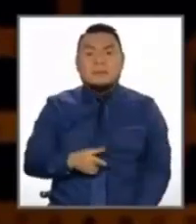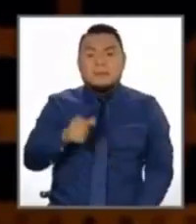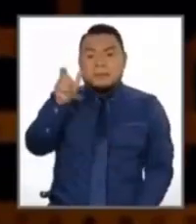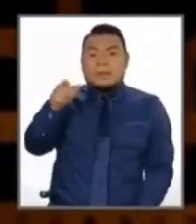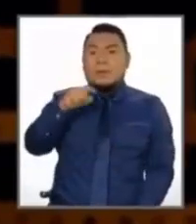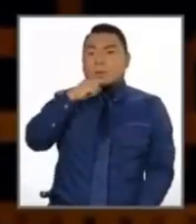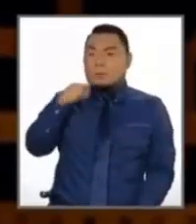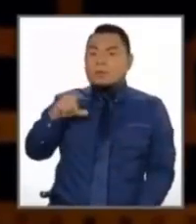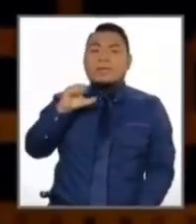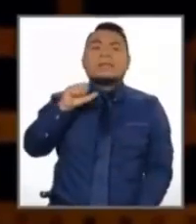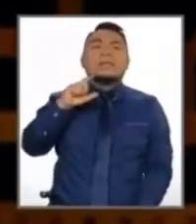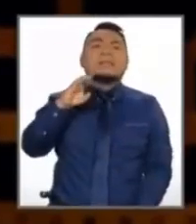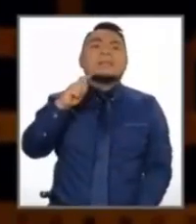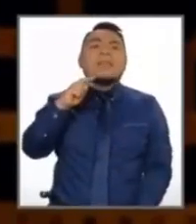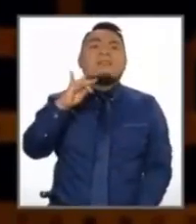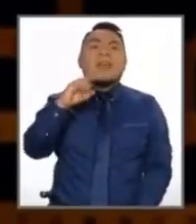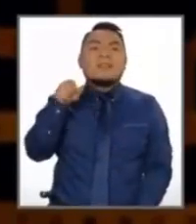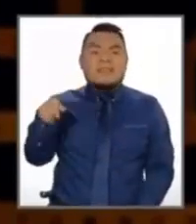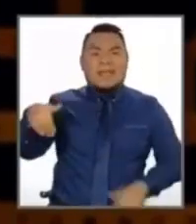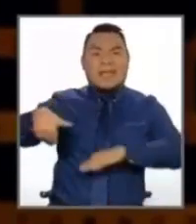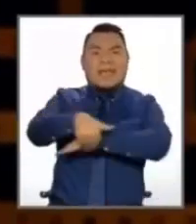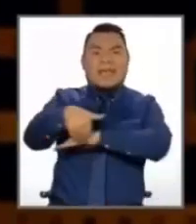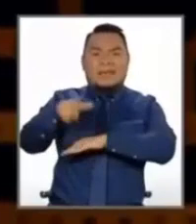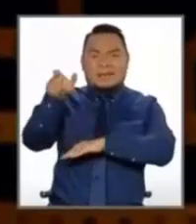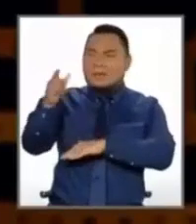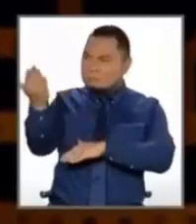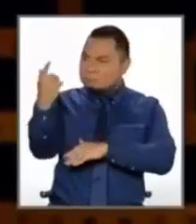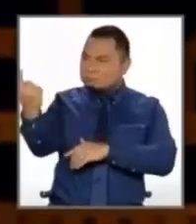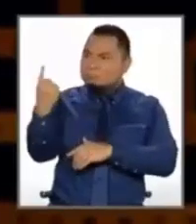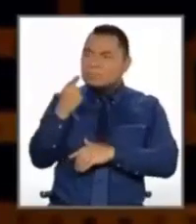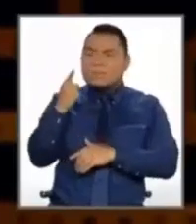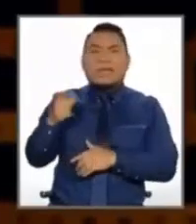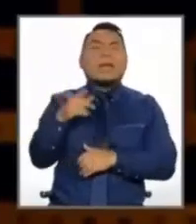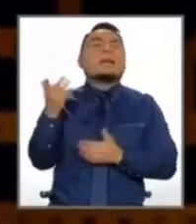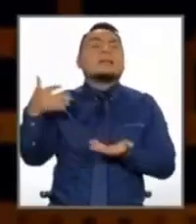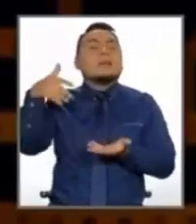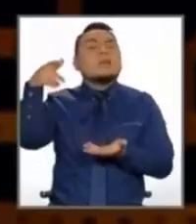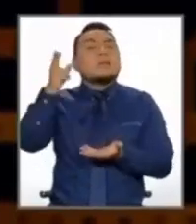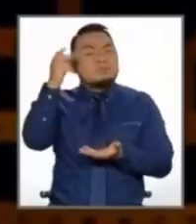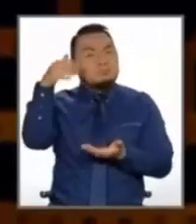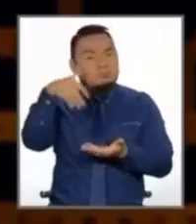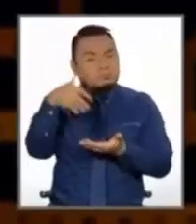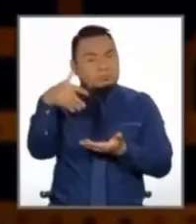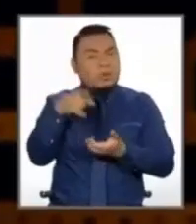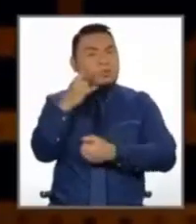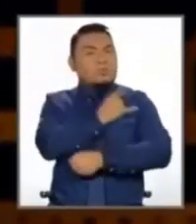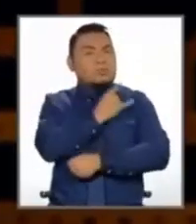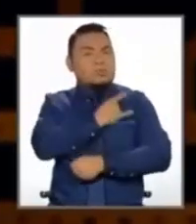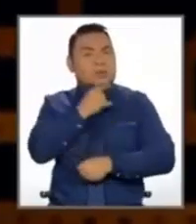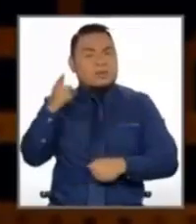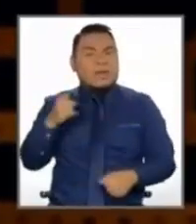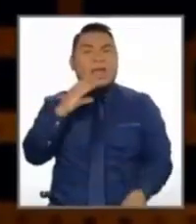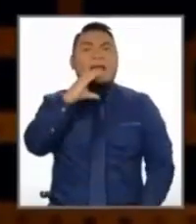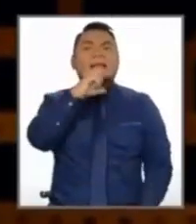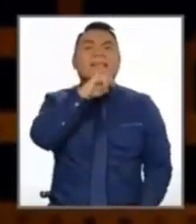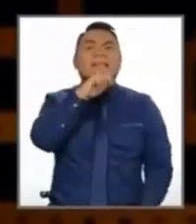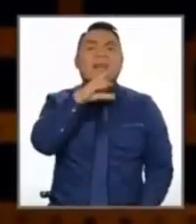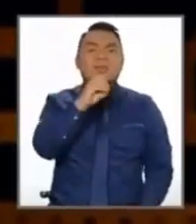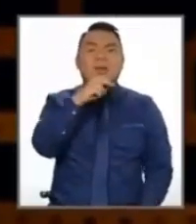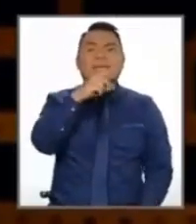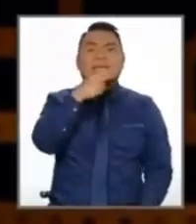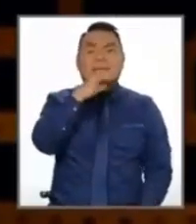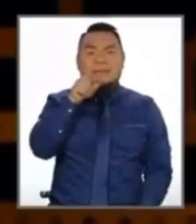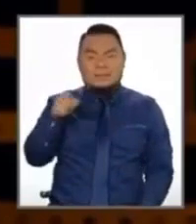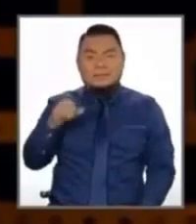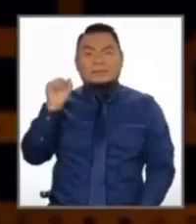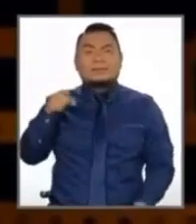señorita Stephanie Tafur Contreras. Ella es licenciada administradora en salud por la Universidad Cayetano Heredia y